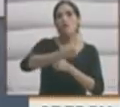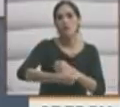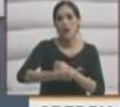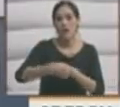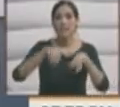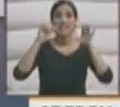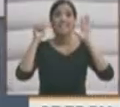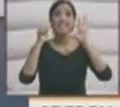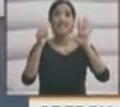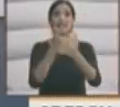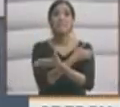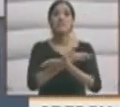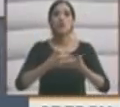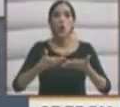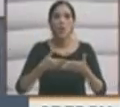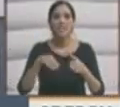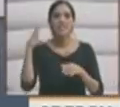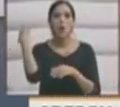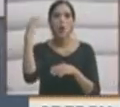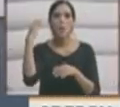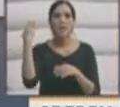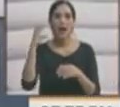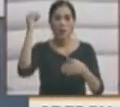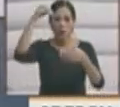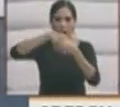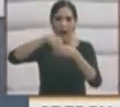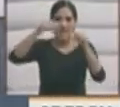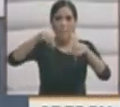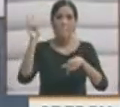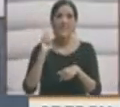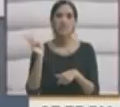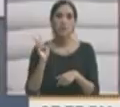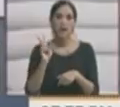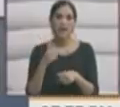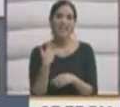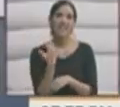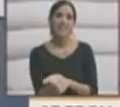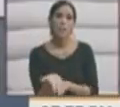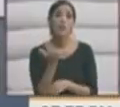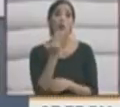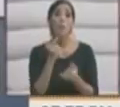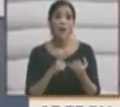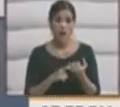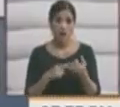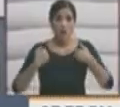colombianos. 6 millones de colombianos que les damos de comer, que les damos de vestir